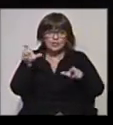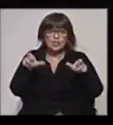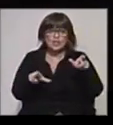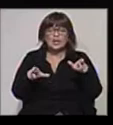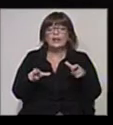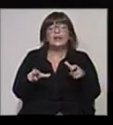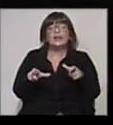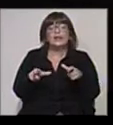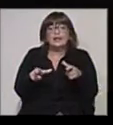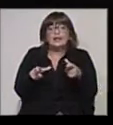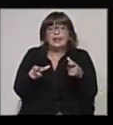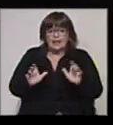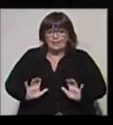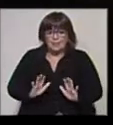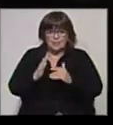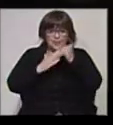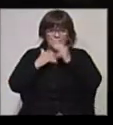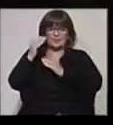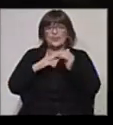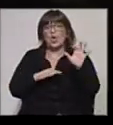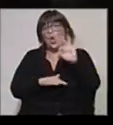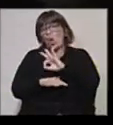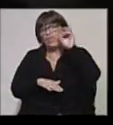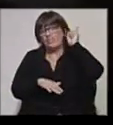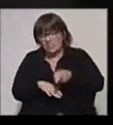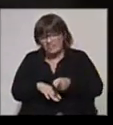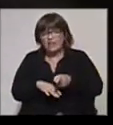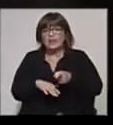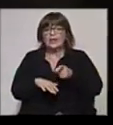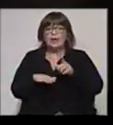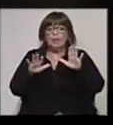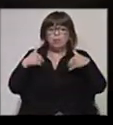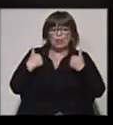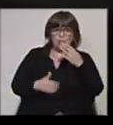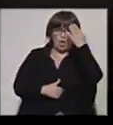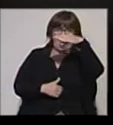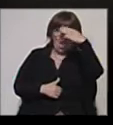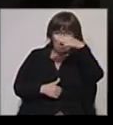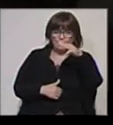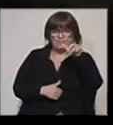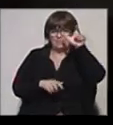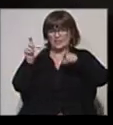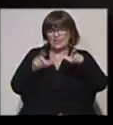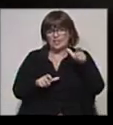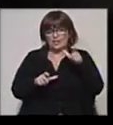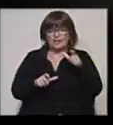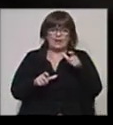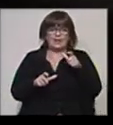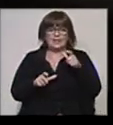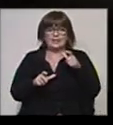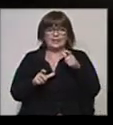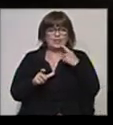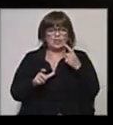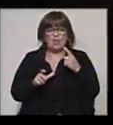eventualmente está construyendo el muro o va a tener que construir el muro, que son mexicanos, ¿no? O sea, que pueden ser considerados hasta apátridas, ¿no? Por parte de